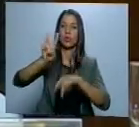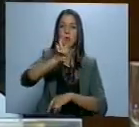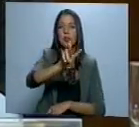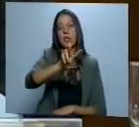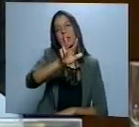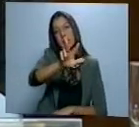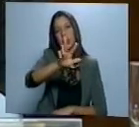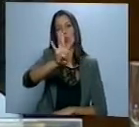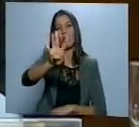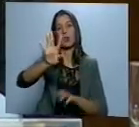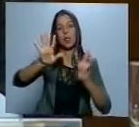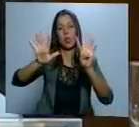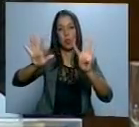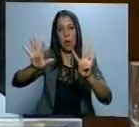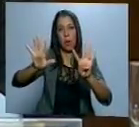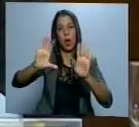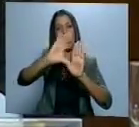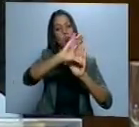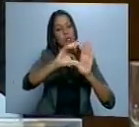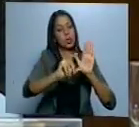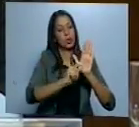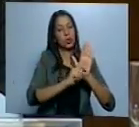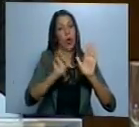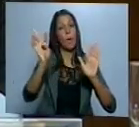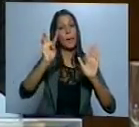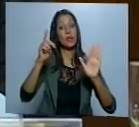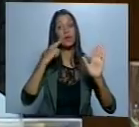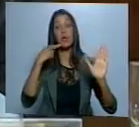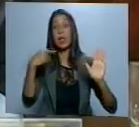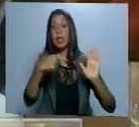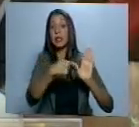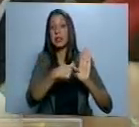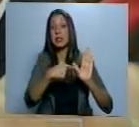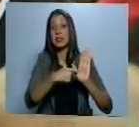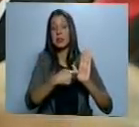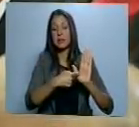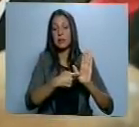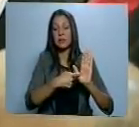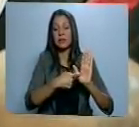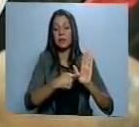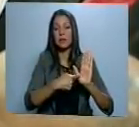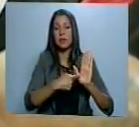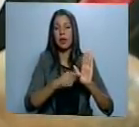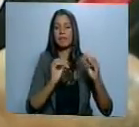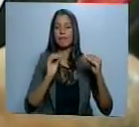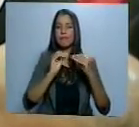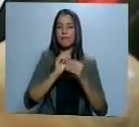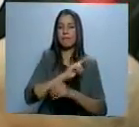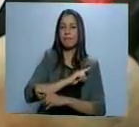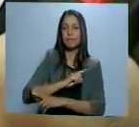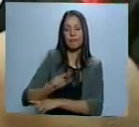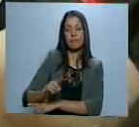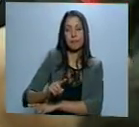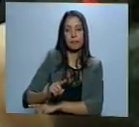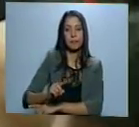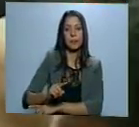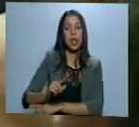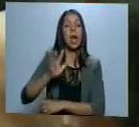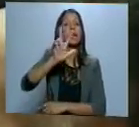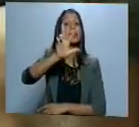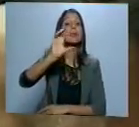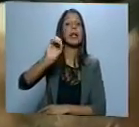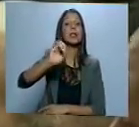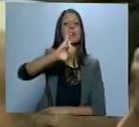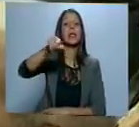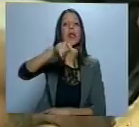y 349 de la Constitución de la República Bolivariana de Venezuela, conforme al mandato otorgado el